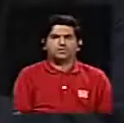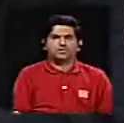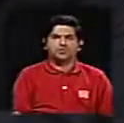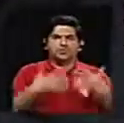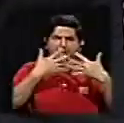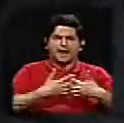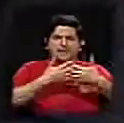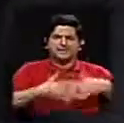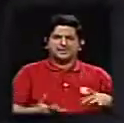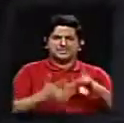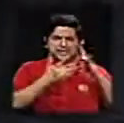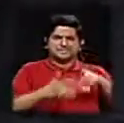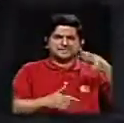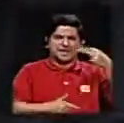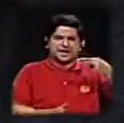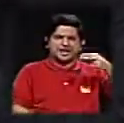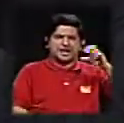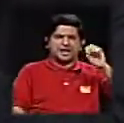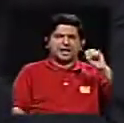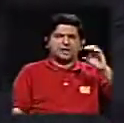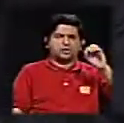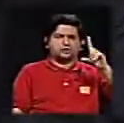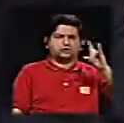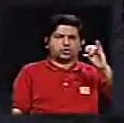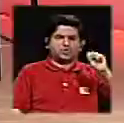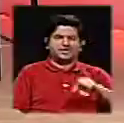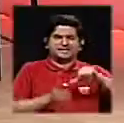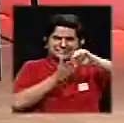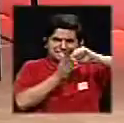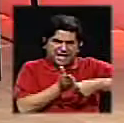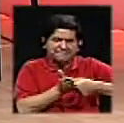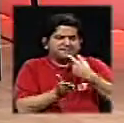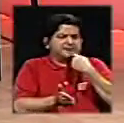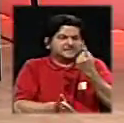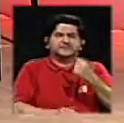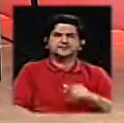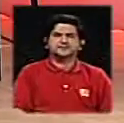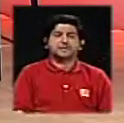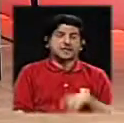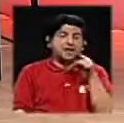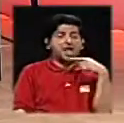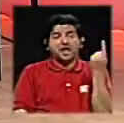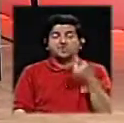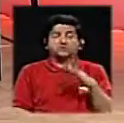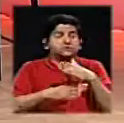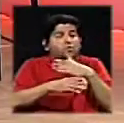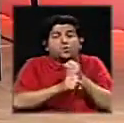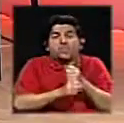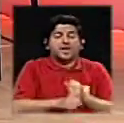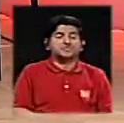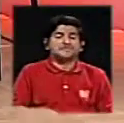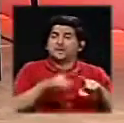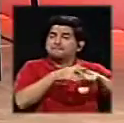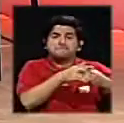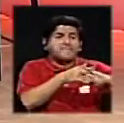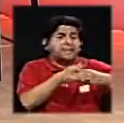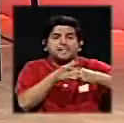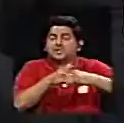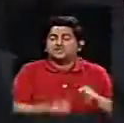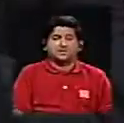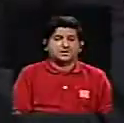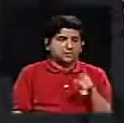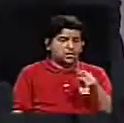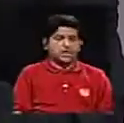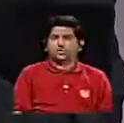especialmente Hernán Solís, con la que hemos estado hablando en estos días, son muy insistentes en el hecho de que ellos solamente hacen mantenimiento que no hacen